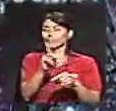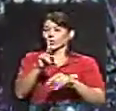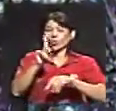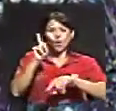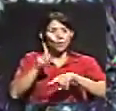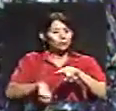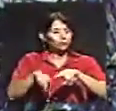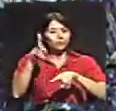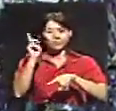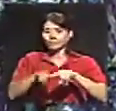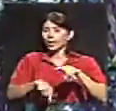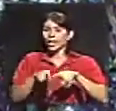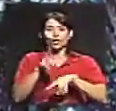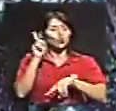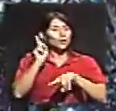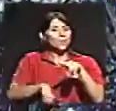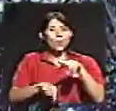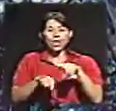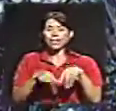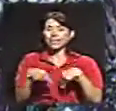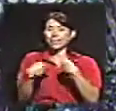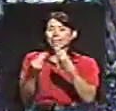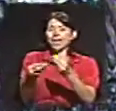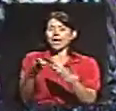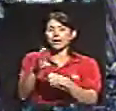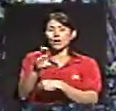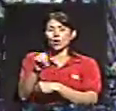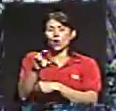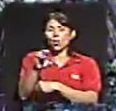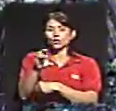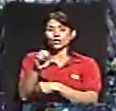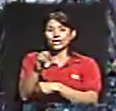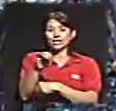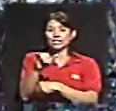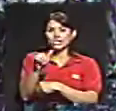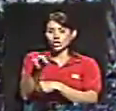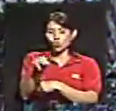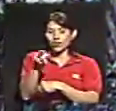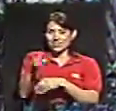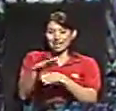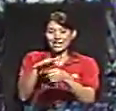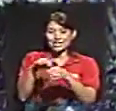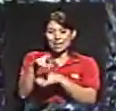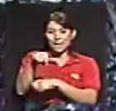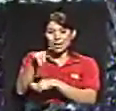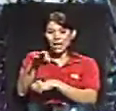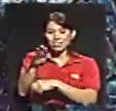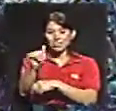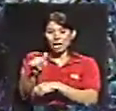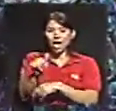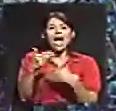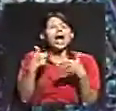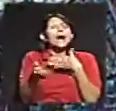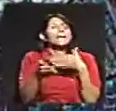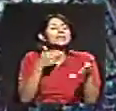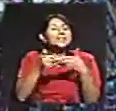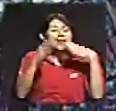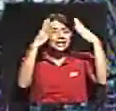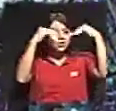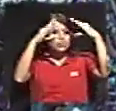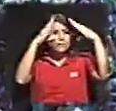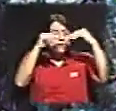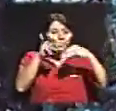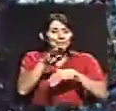que no se puede concesionar esa Isla Plata. A pesar de tener los informes del MINAET, de que la Procuraduría dice que es